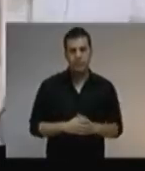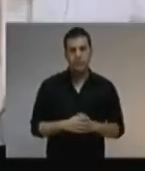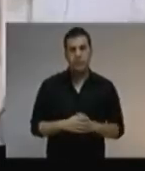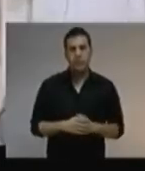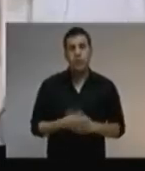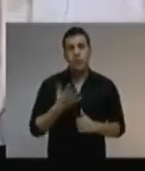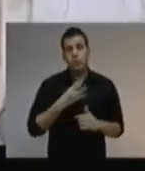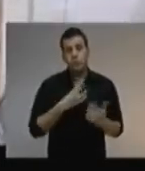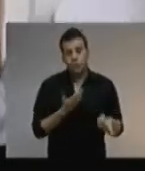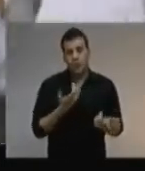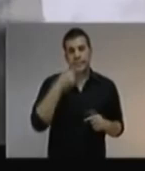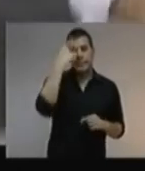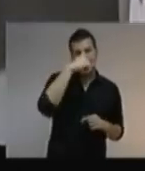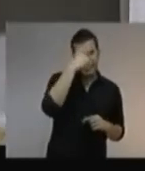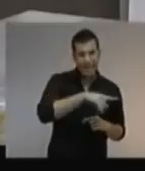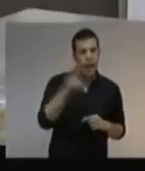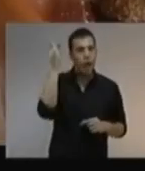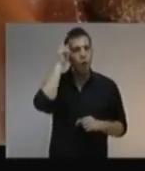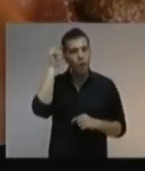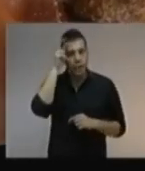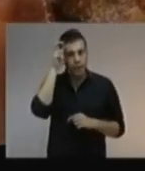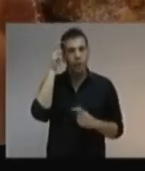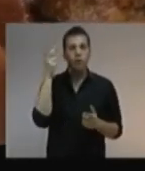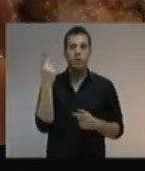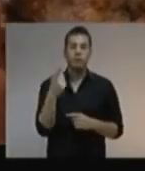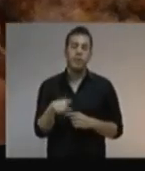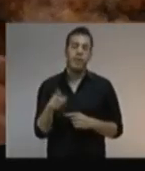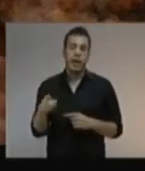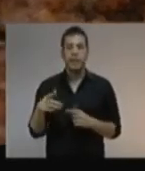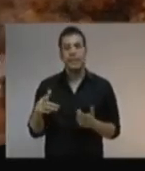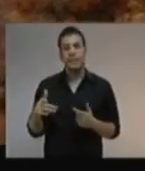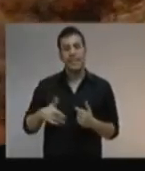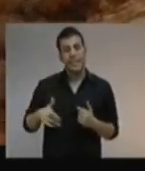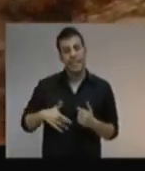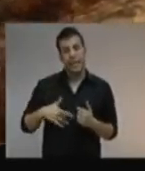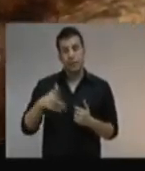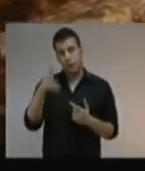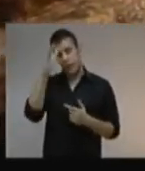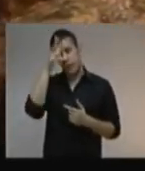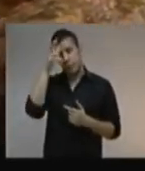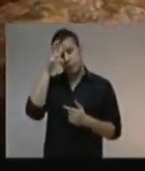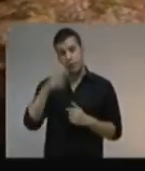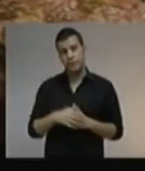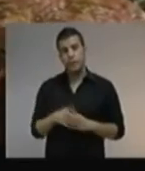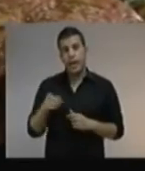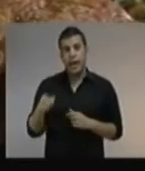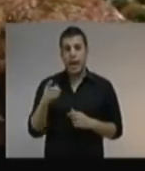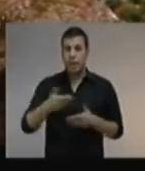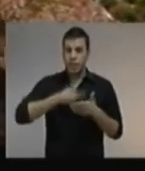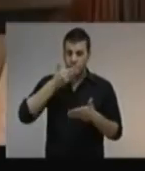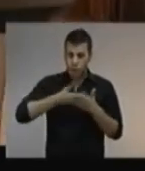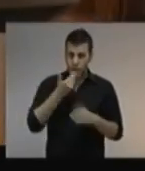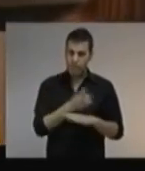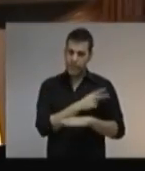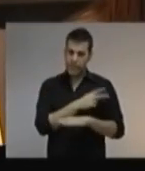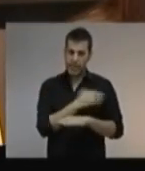mucho entre ternera, conejo y un poco también de hígado de pollo. Vamos a pasar por otro primero. Es una sopa marinera de toda la vida con